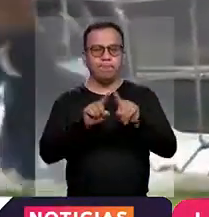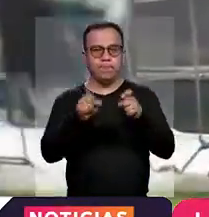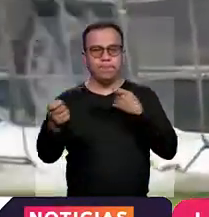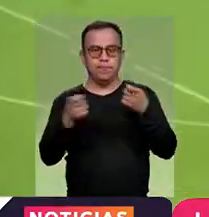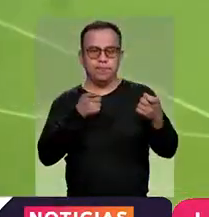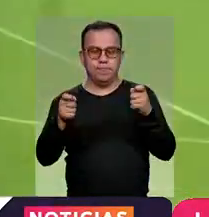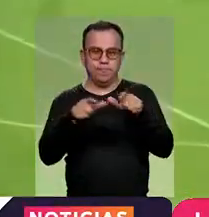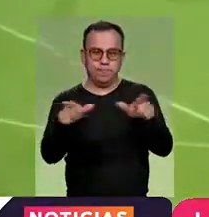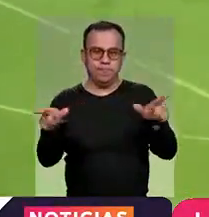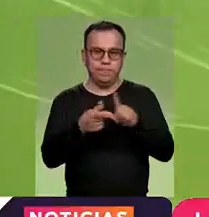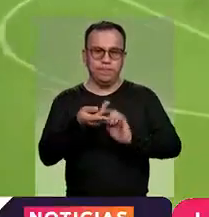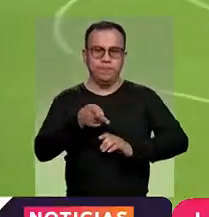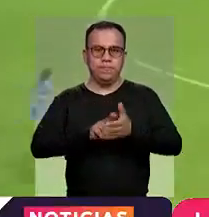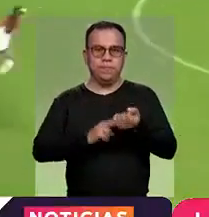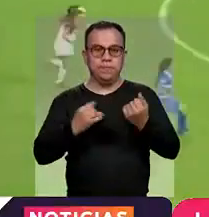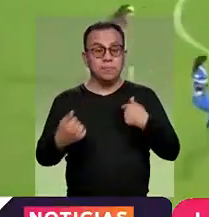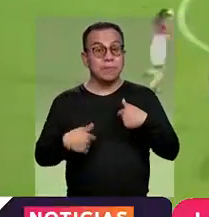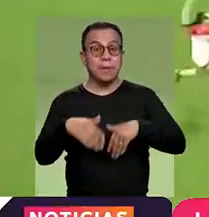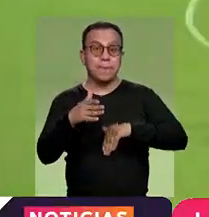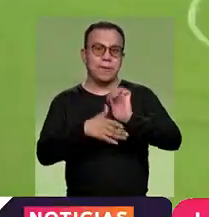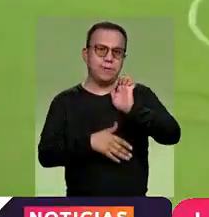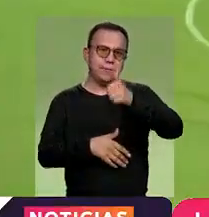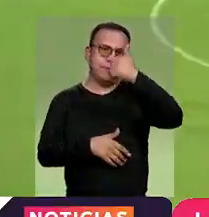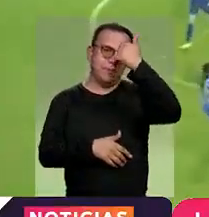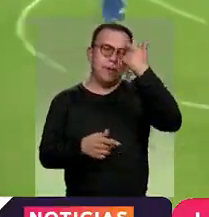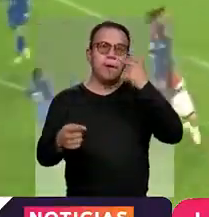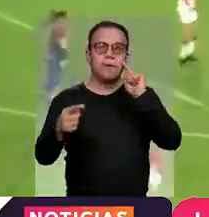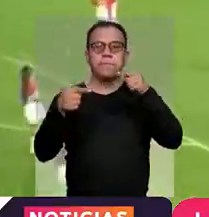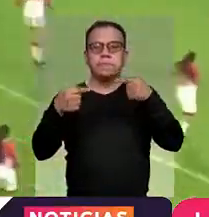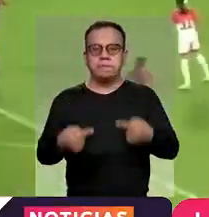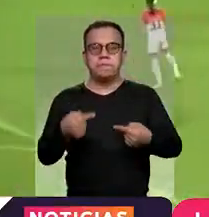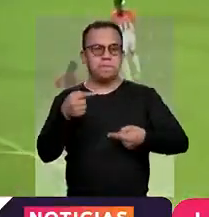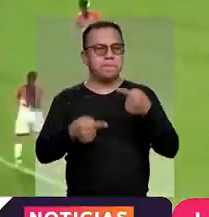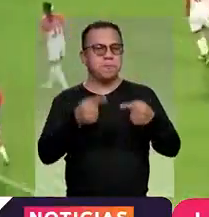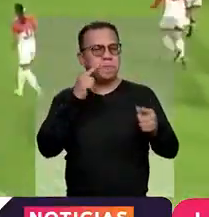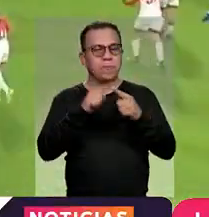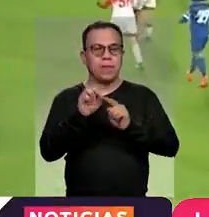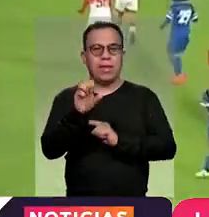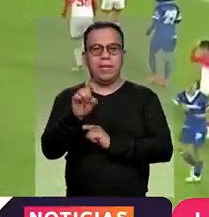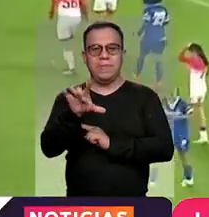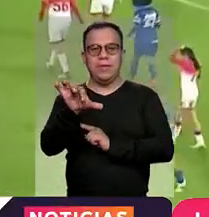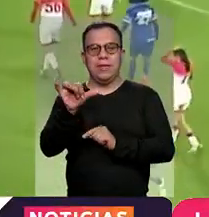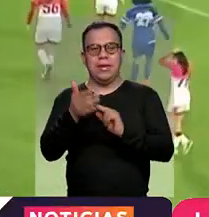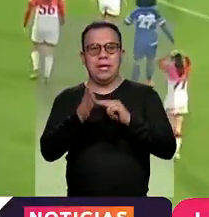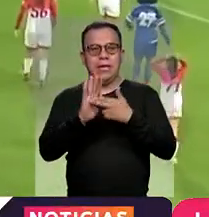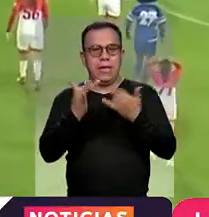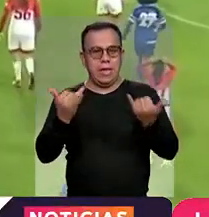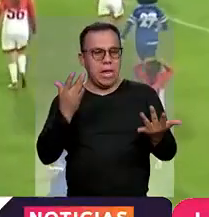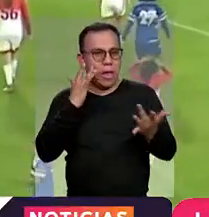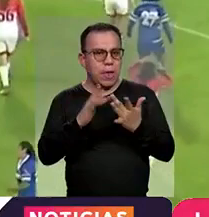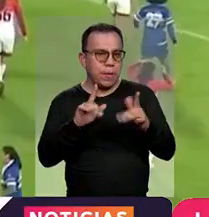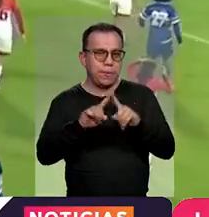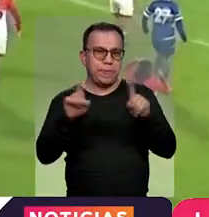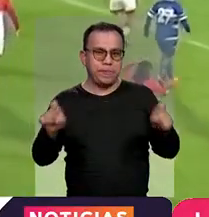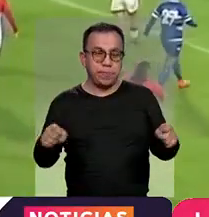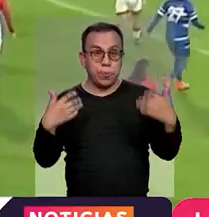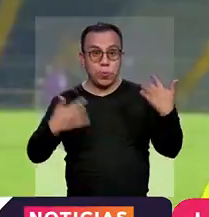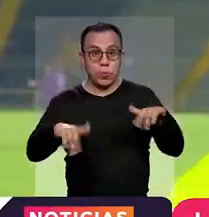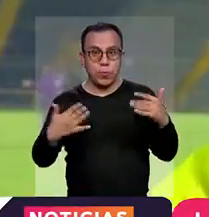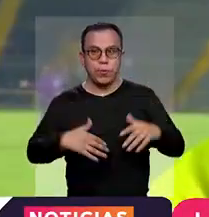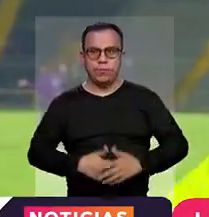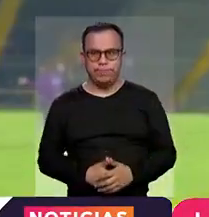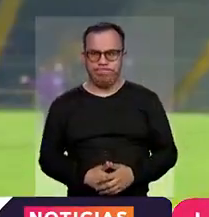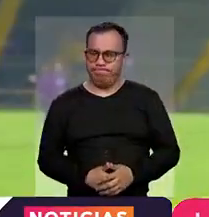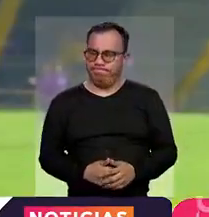en ambos terrenos y que tuvo como protagonistas a las porteras principalmente a camila chuck en quien nos brindó la tajada del partido el